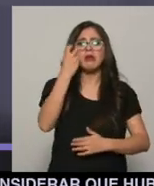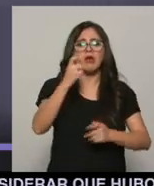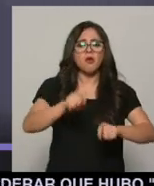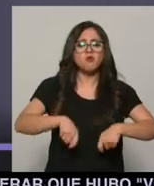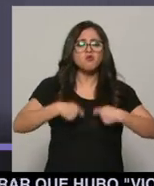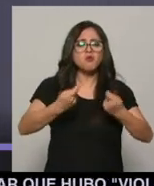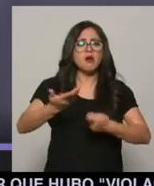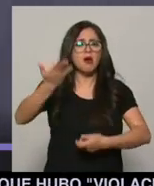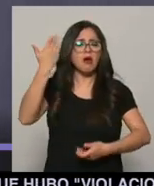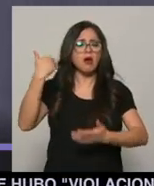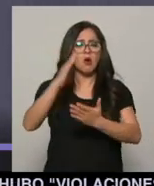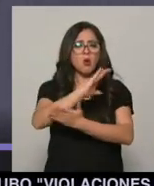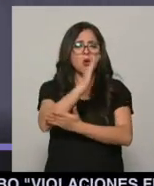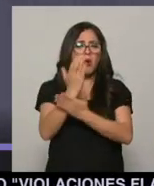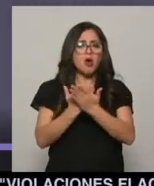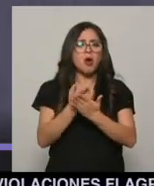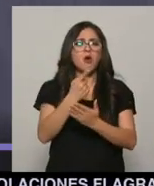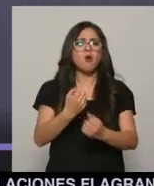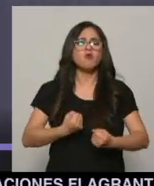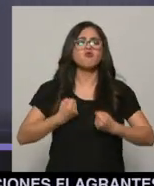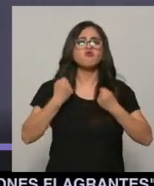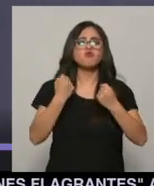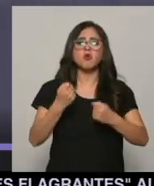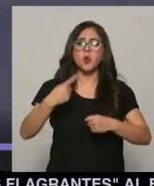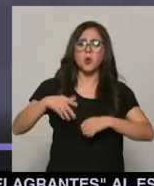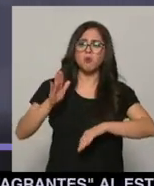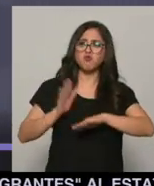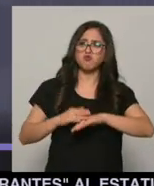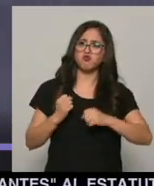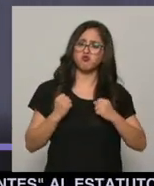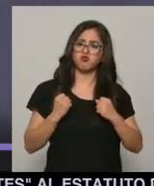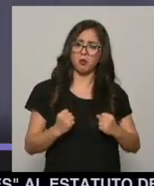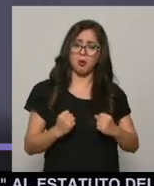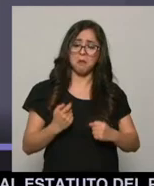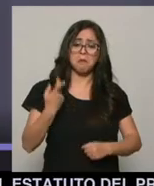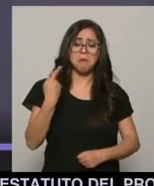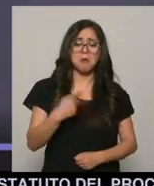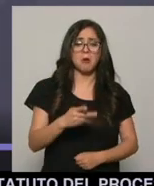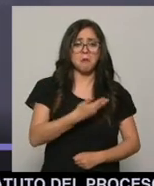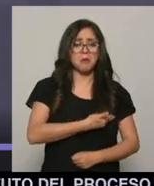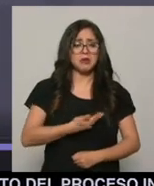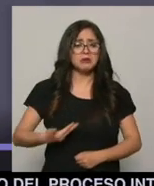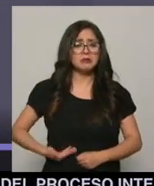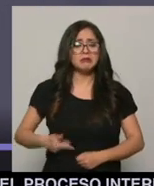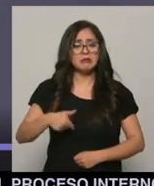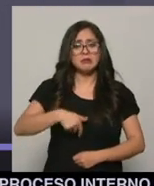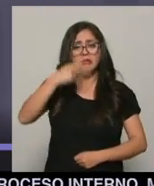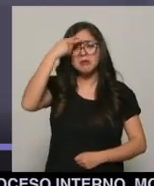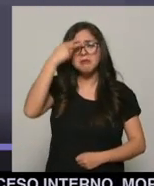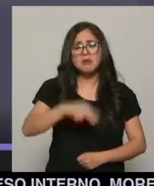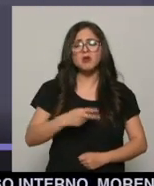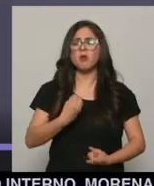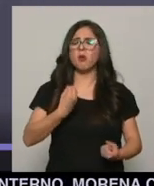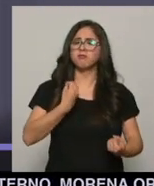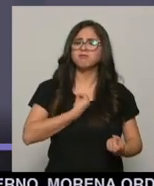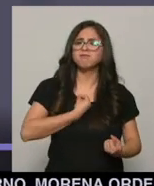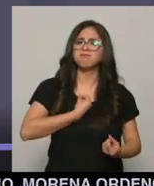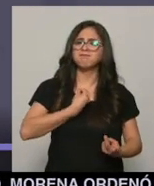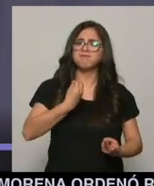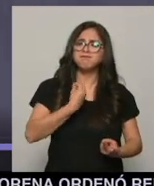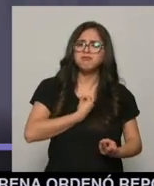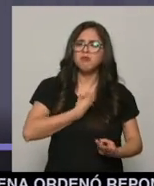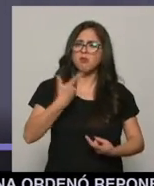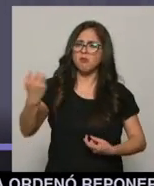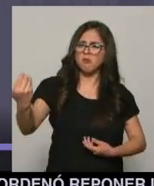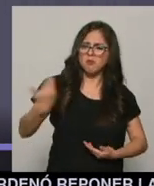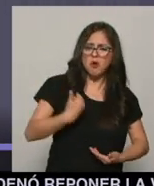de los grupos económicos más poderosos. Aún así, el propio López Obrador aguantó las